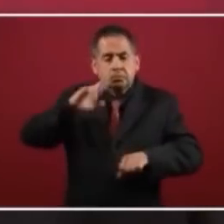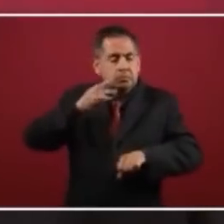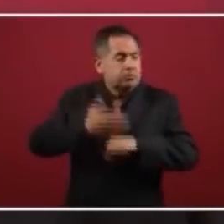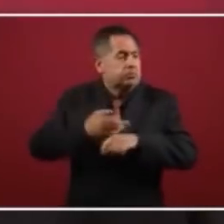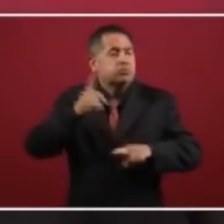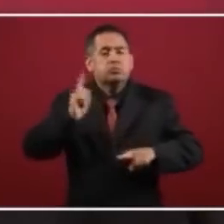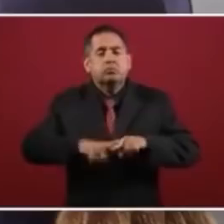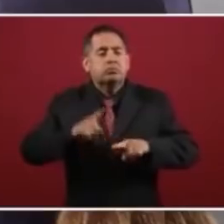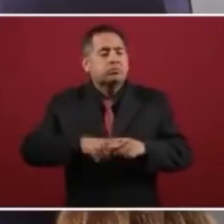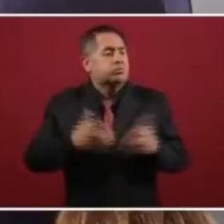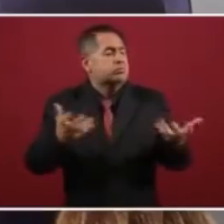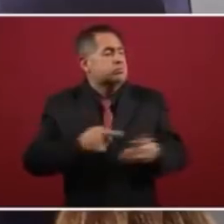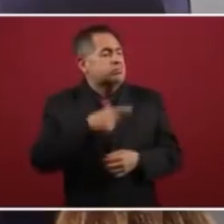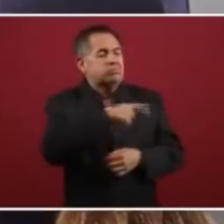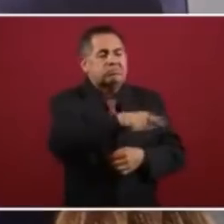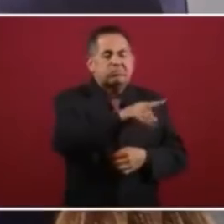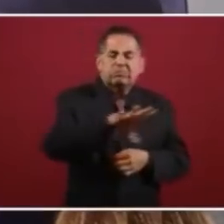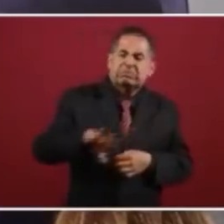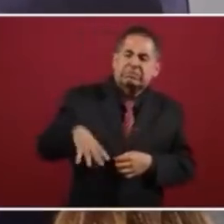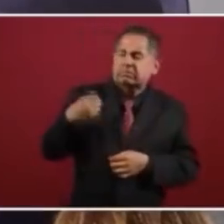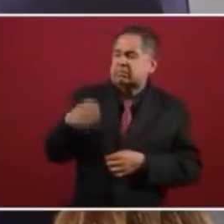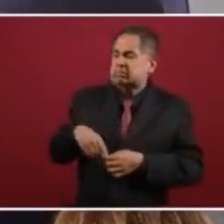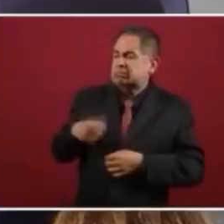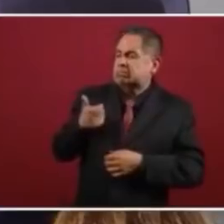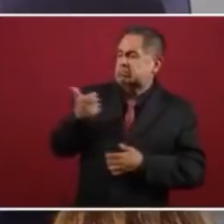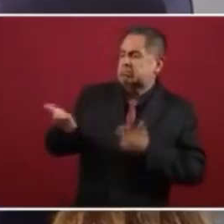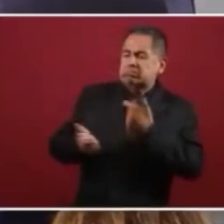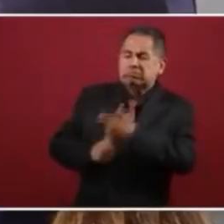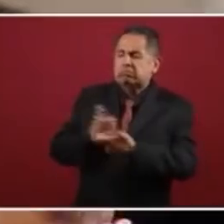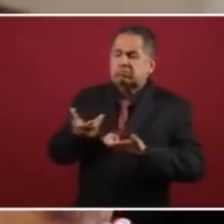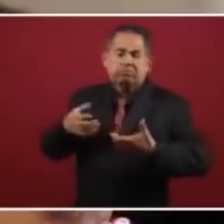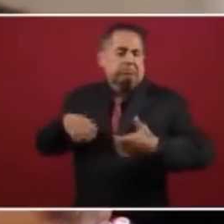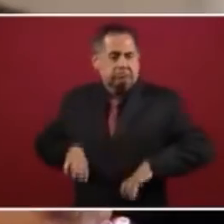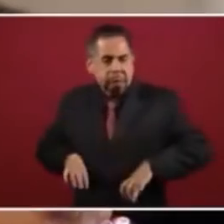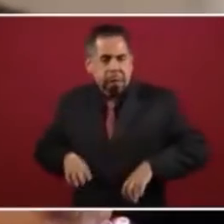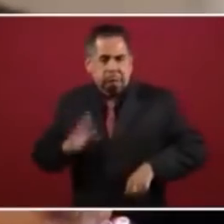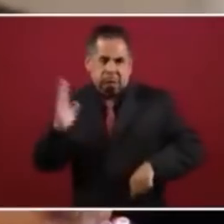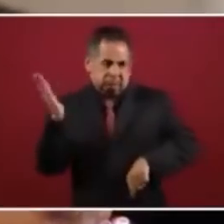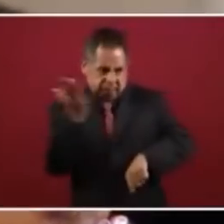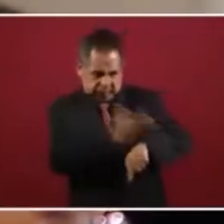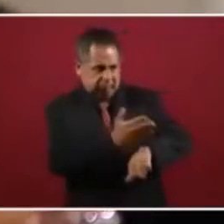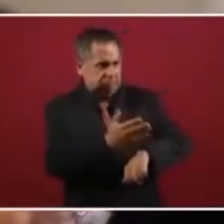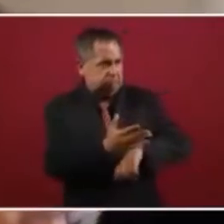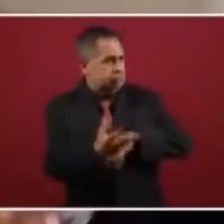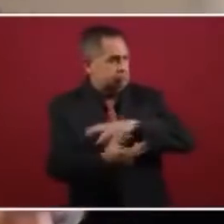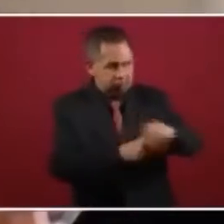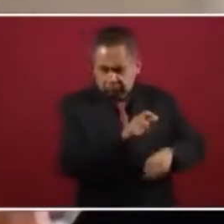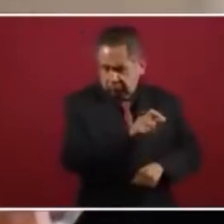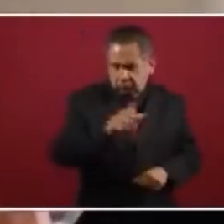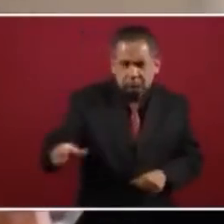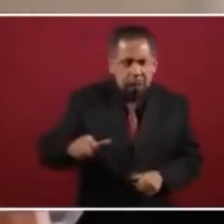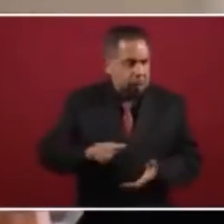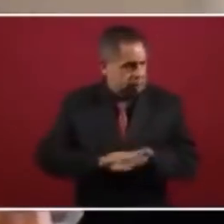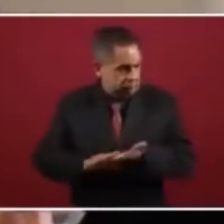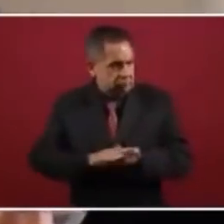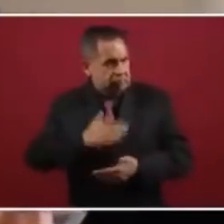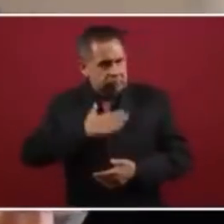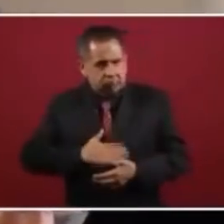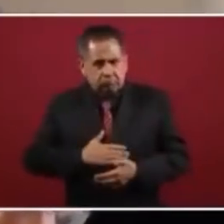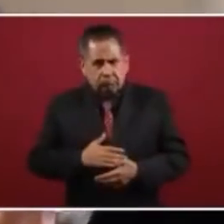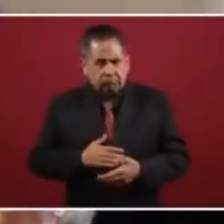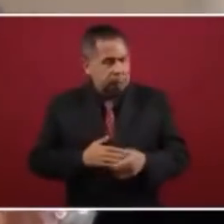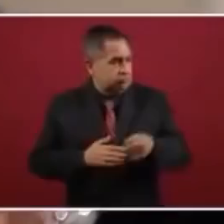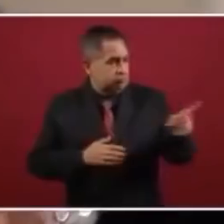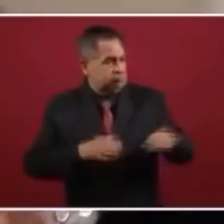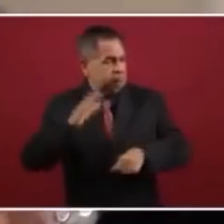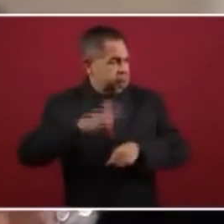esta lesividad, que existan consecuencias, que exista reparación del daño, que paguen quienes